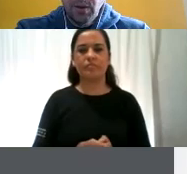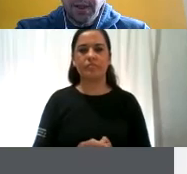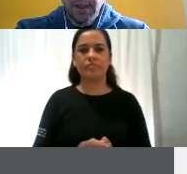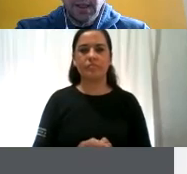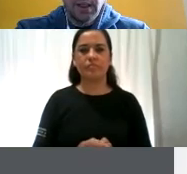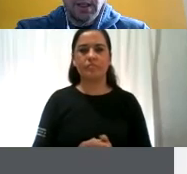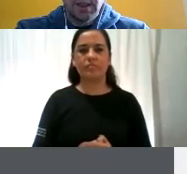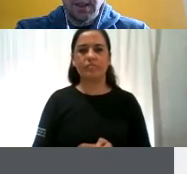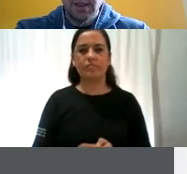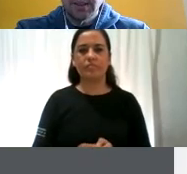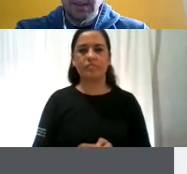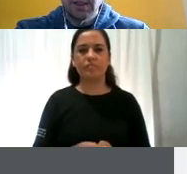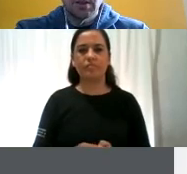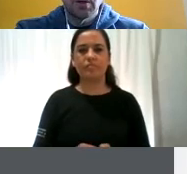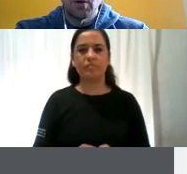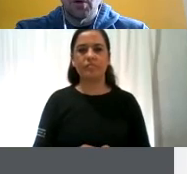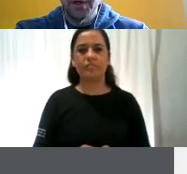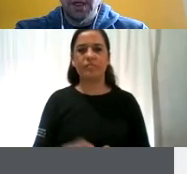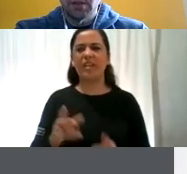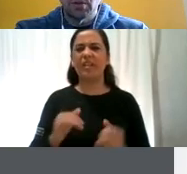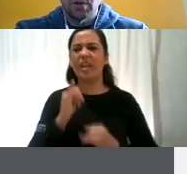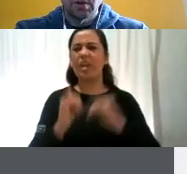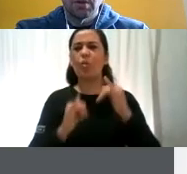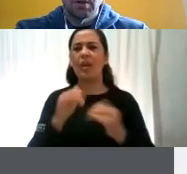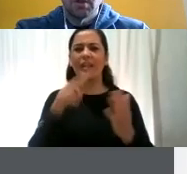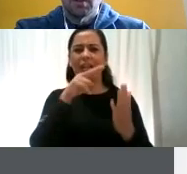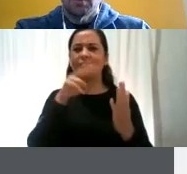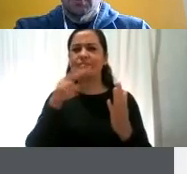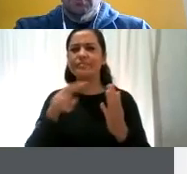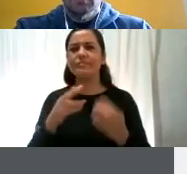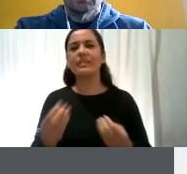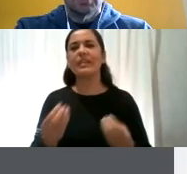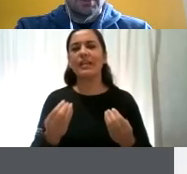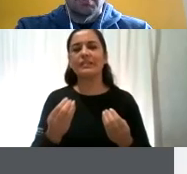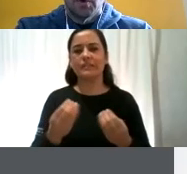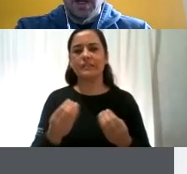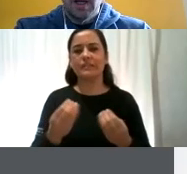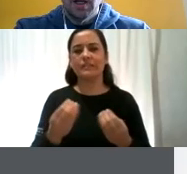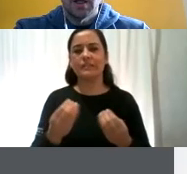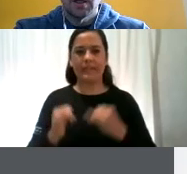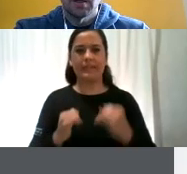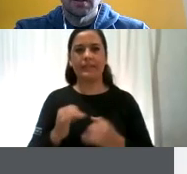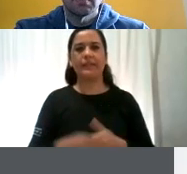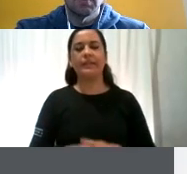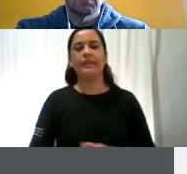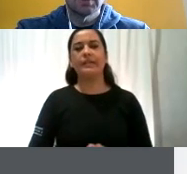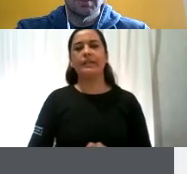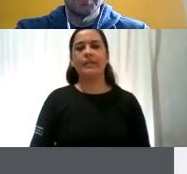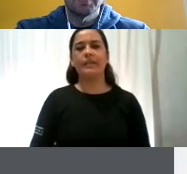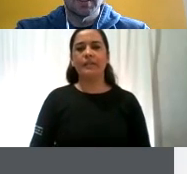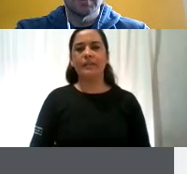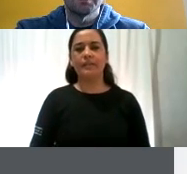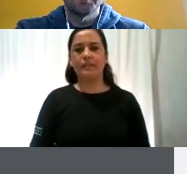¿Qué es lo que quiere decir con esto? Sí, vamos